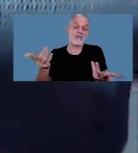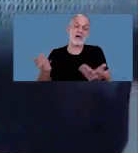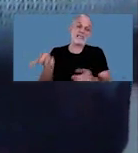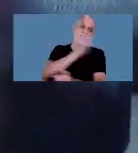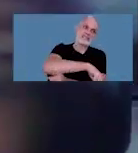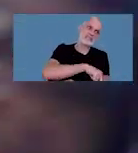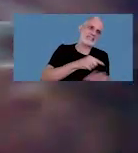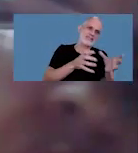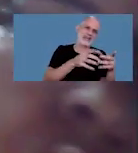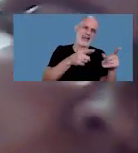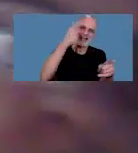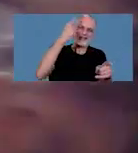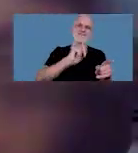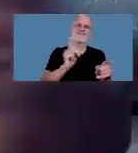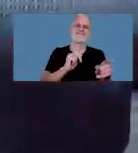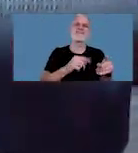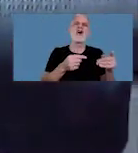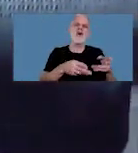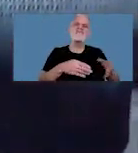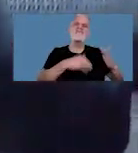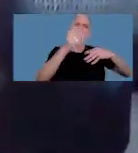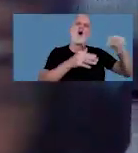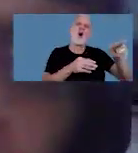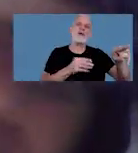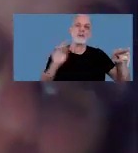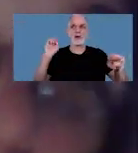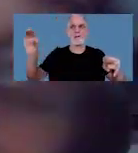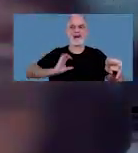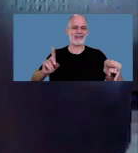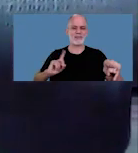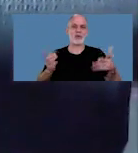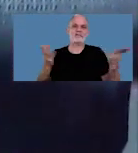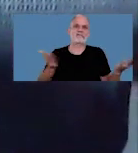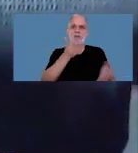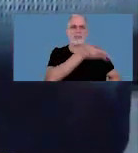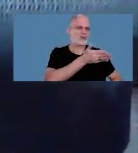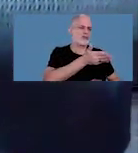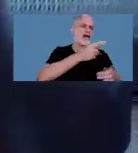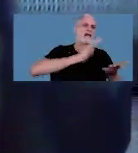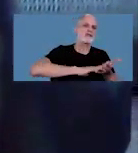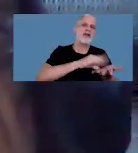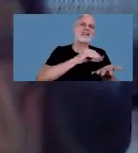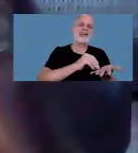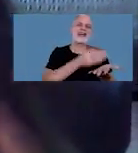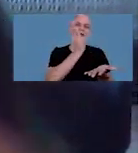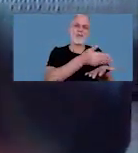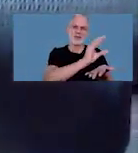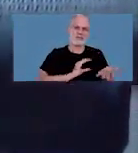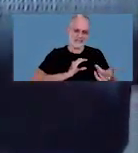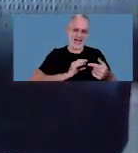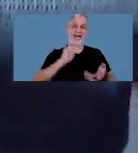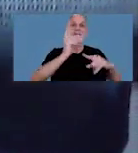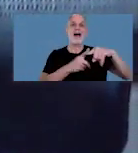de la doctrina que te dice que es un inmueble en construcción, va a ser a tu porcentual sobre el valor del terreno, más